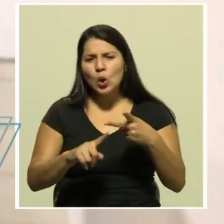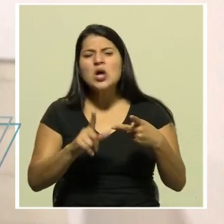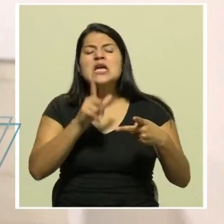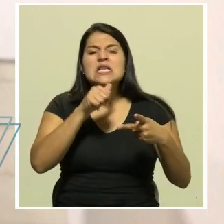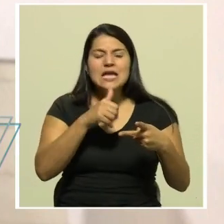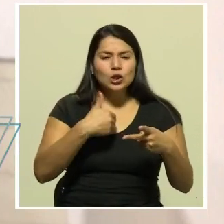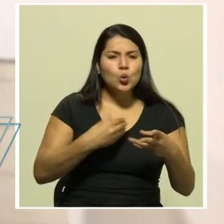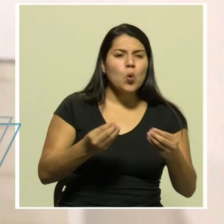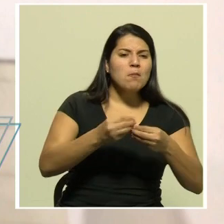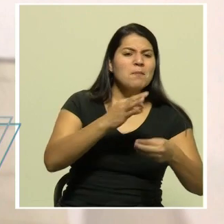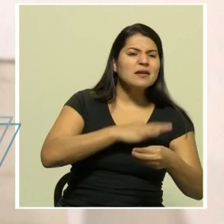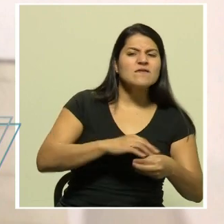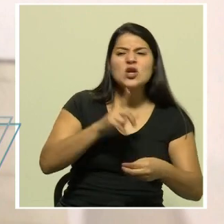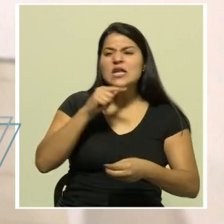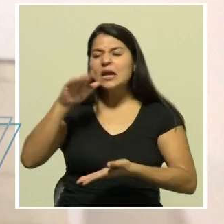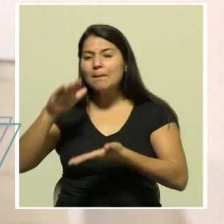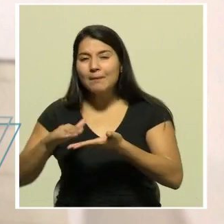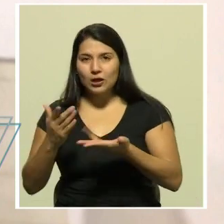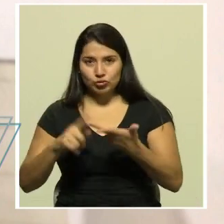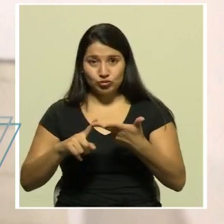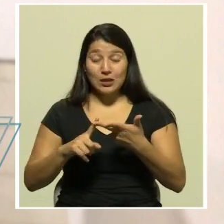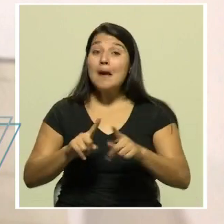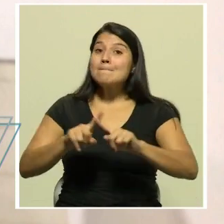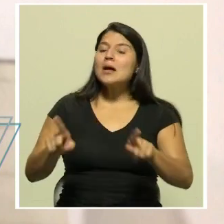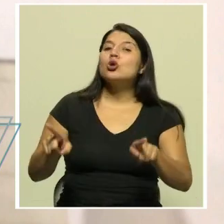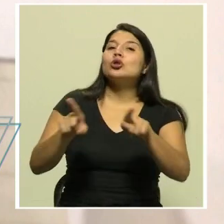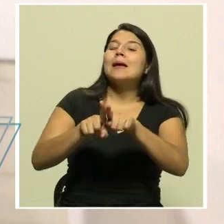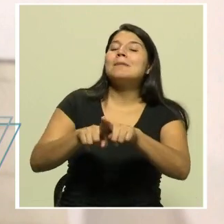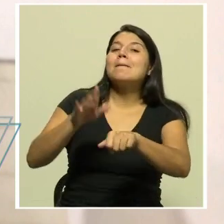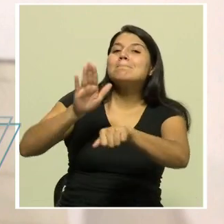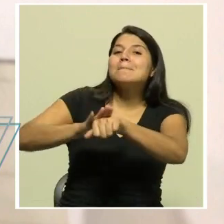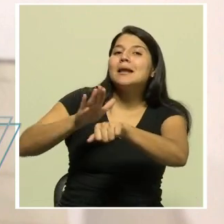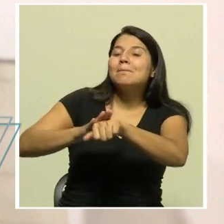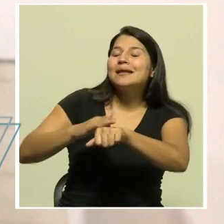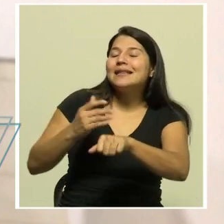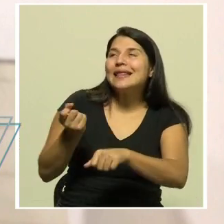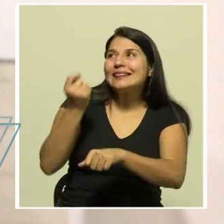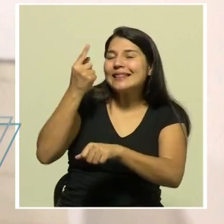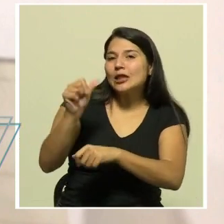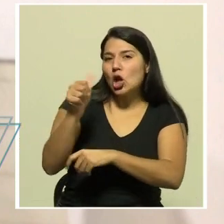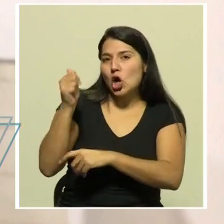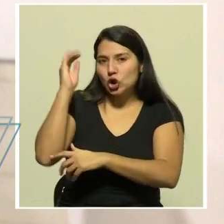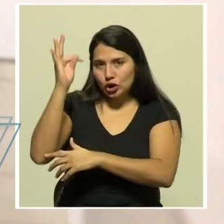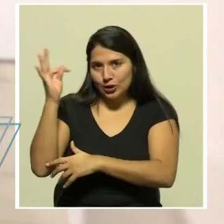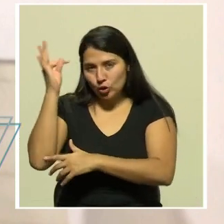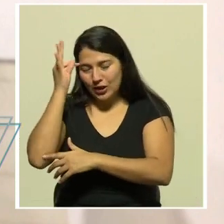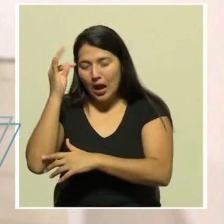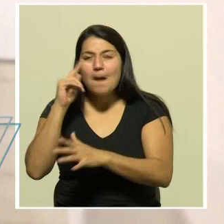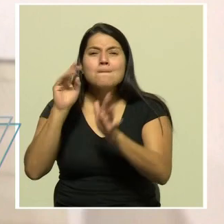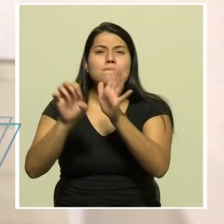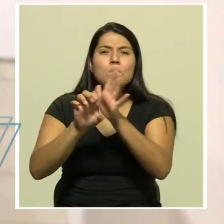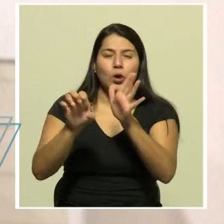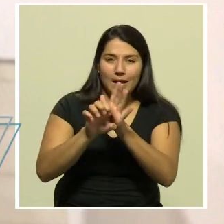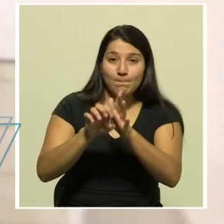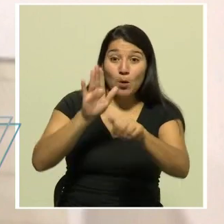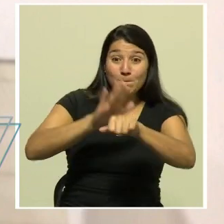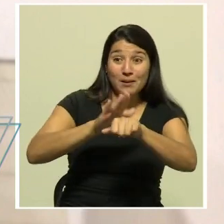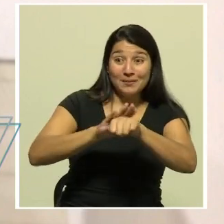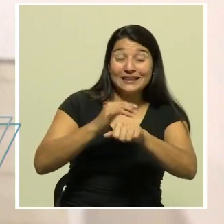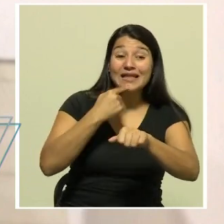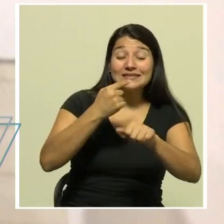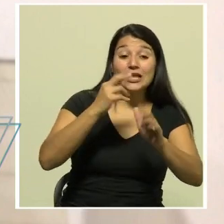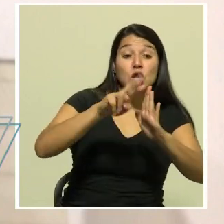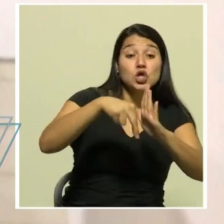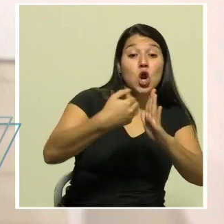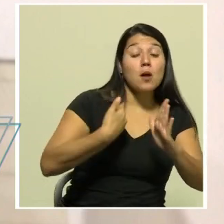tener perspectivas teóricas. Por ejemplo, aplicar una mirada que sea género sensitiva, que nos permita decir cómo